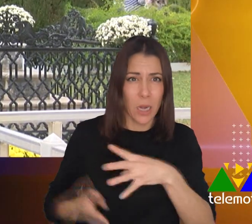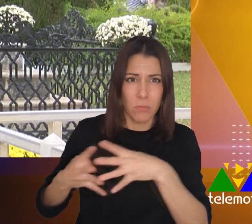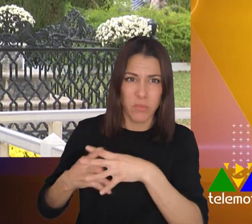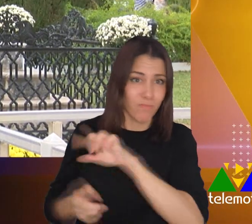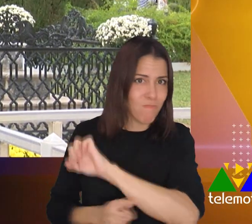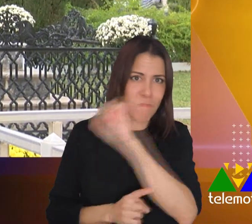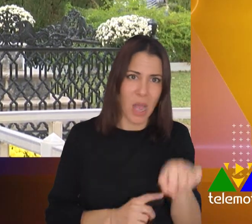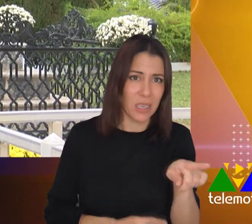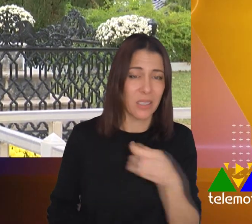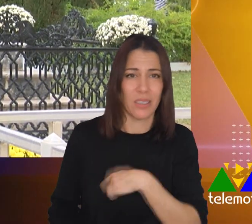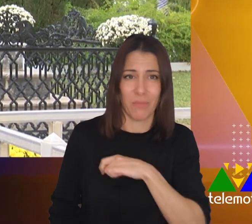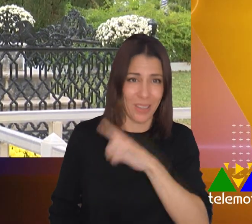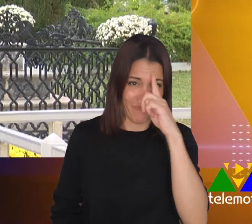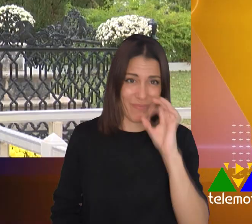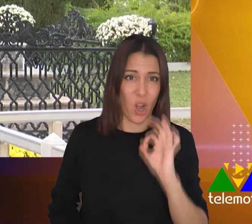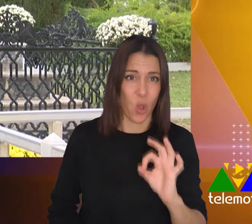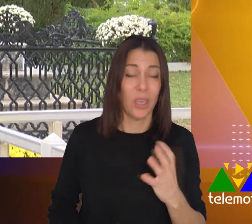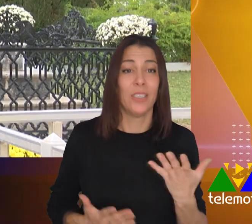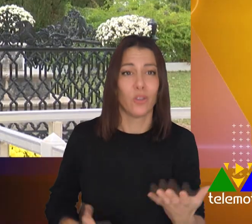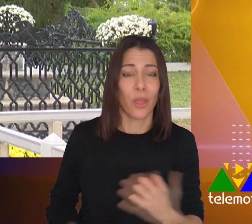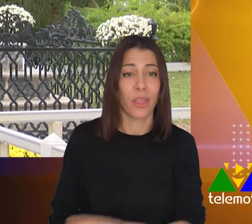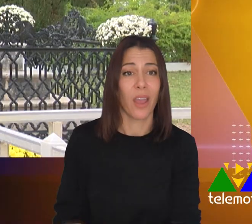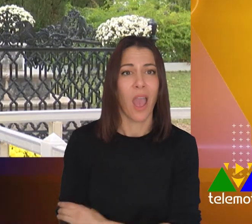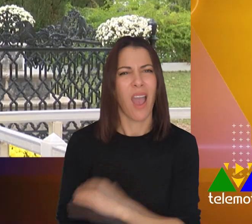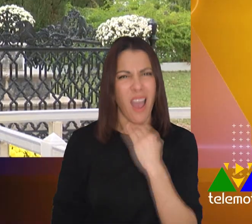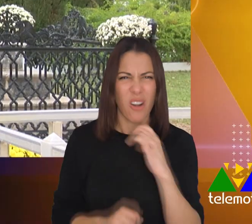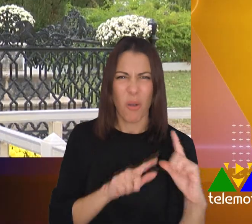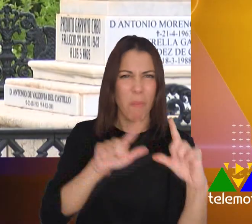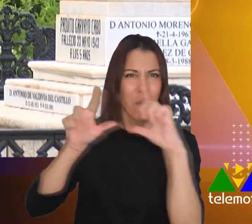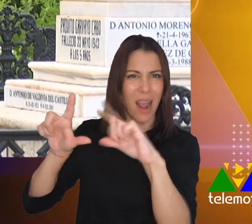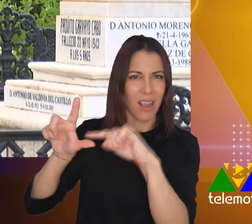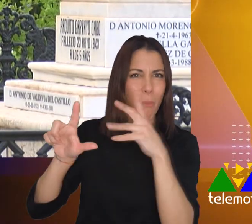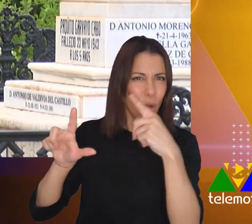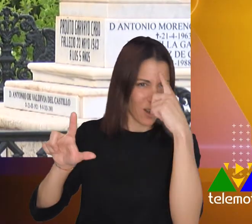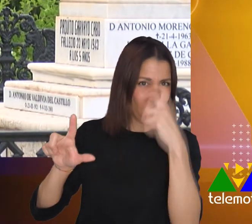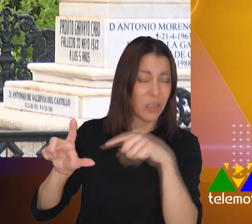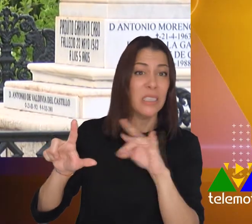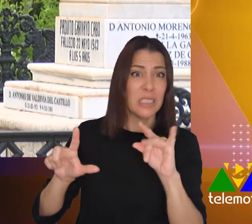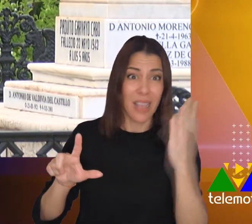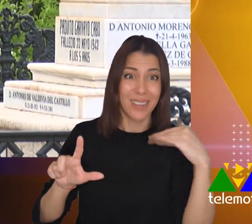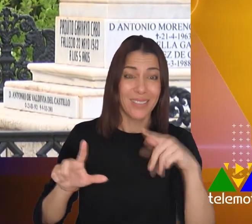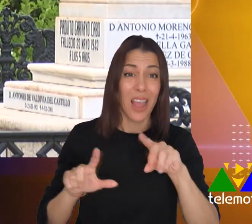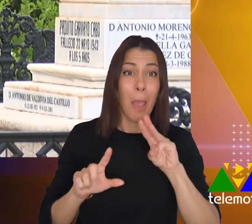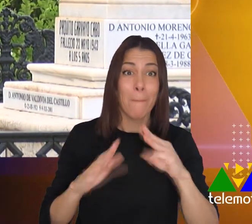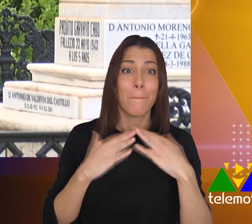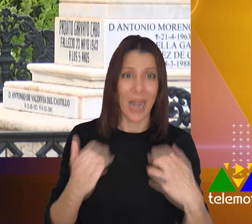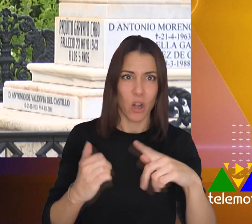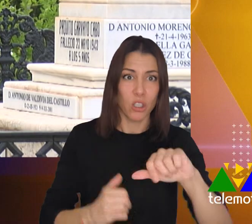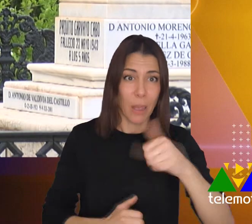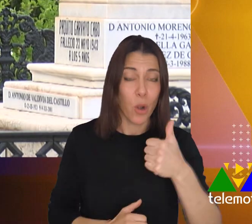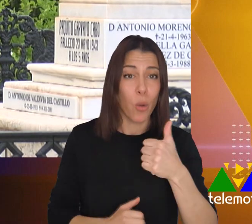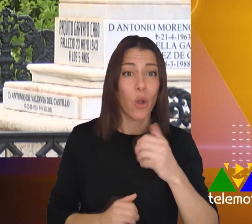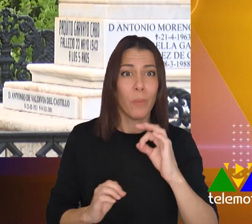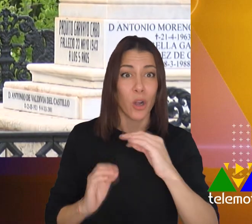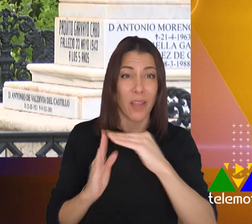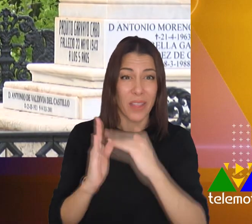¿no? Con lo cual, tampoco pues, costaría nada en alguna plaquita, en algún poner una sitio. plaquita, incluso se aprobó en un pleno poner Ah, una ¿sí? plaquita debajo de